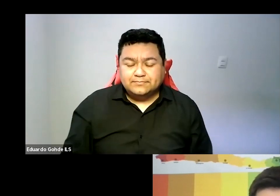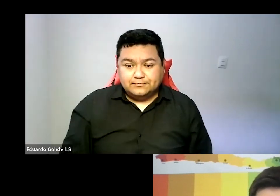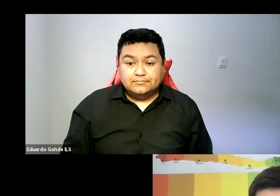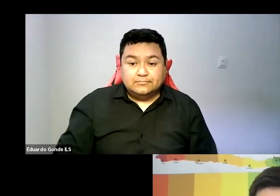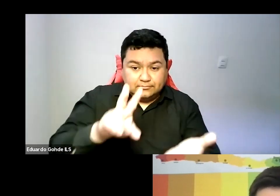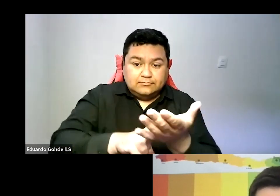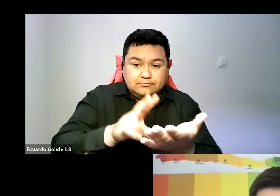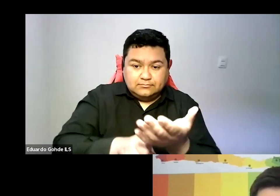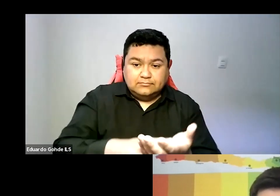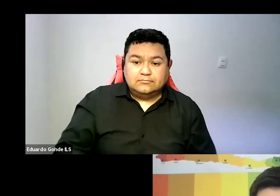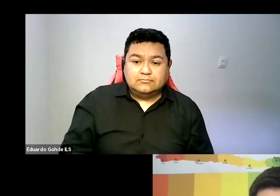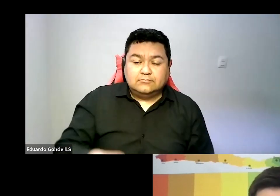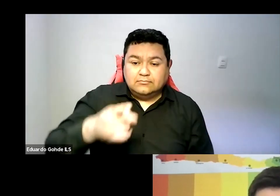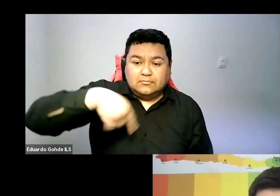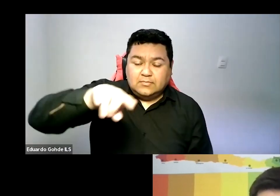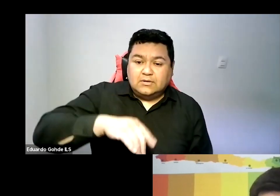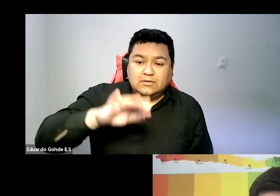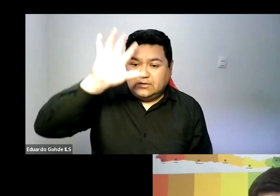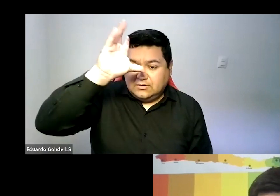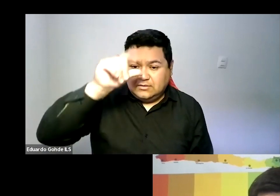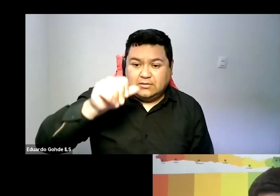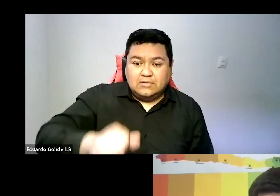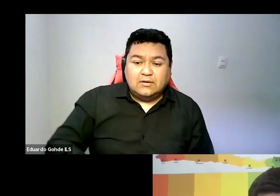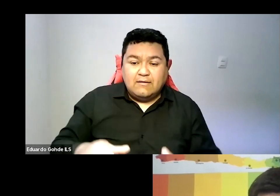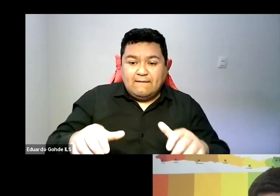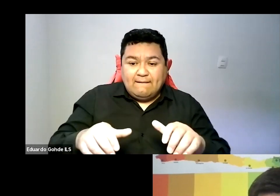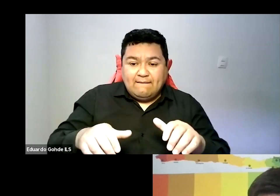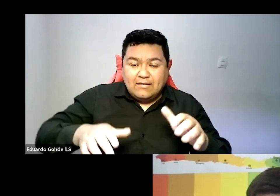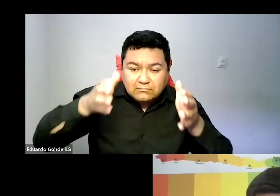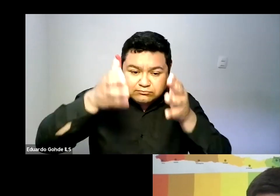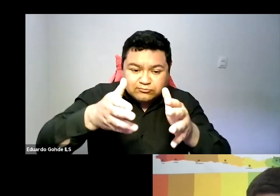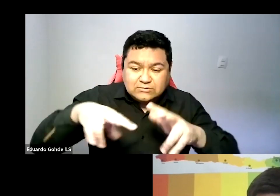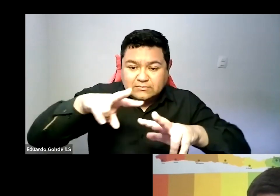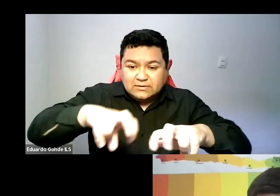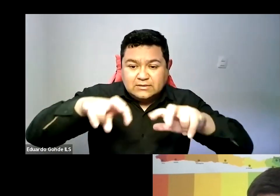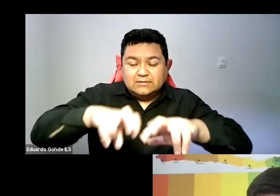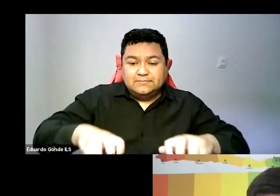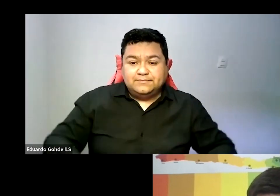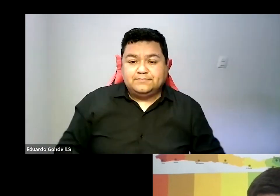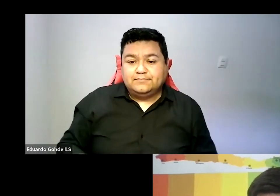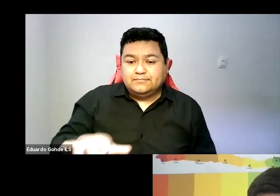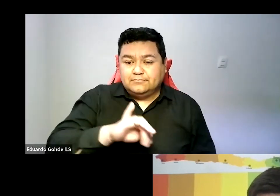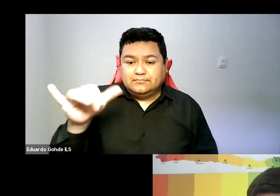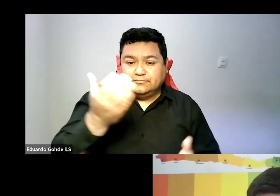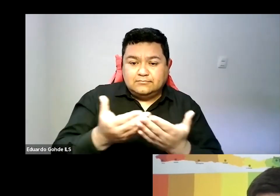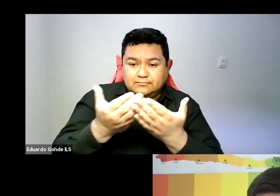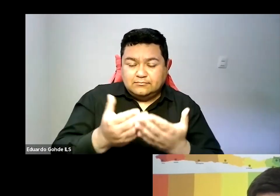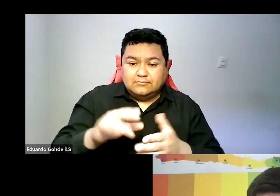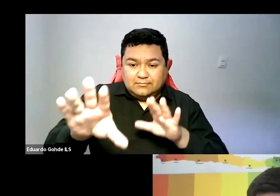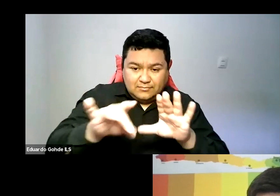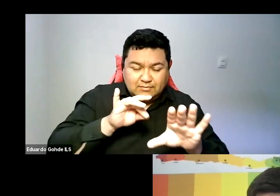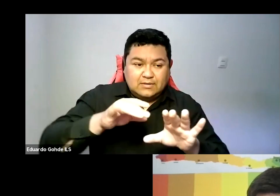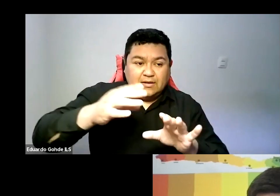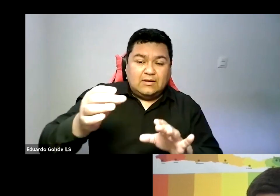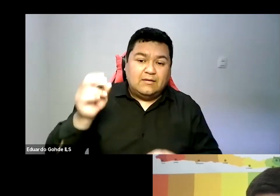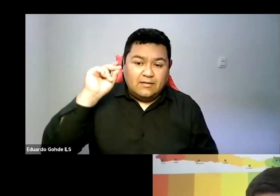razón. ¿Sí? Si nos enamoramos del método de indagación, después los estudiantes se van a quedar con esa idea,